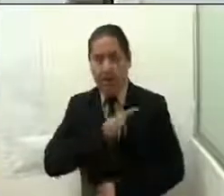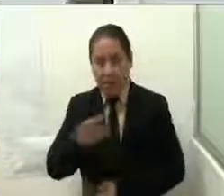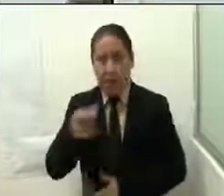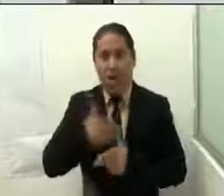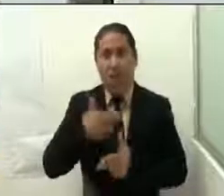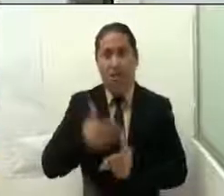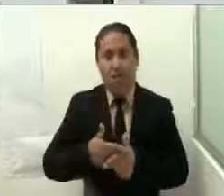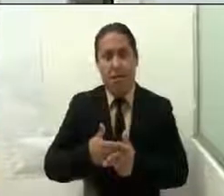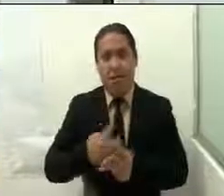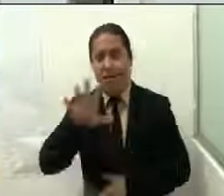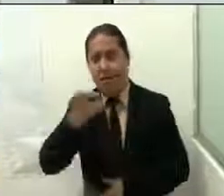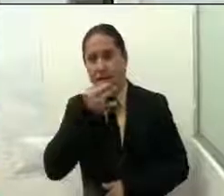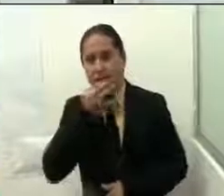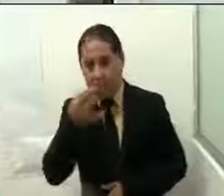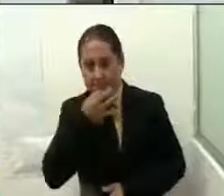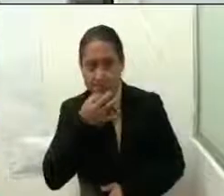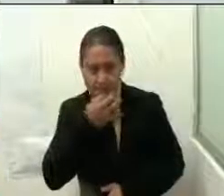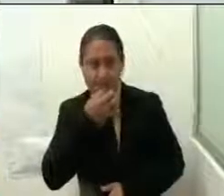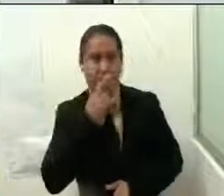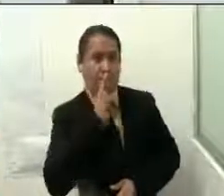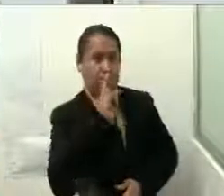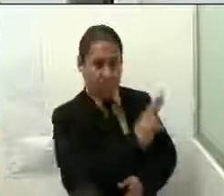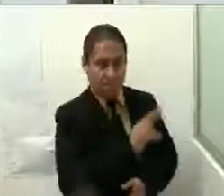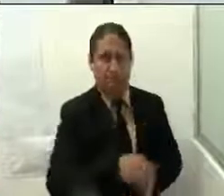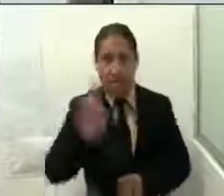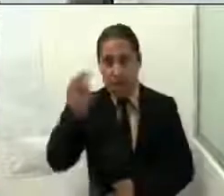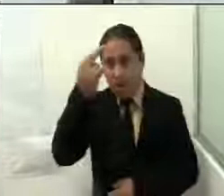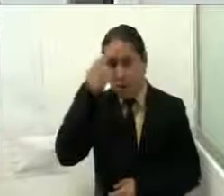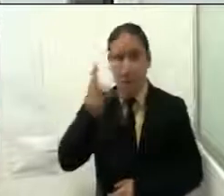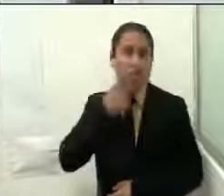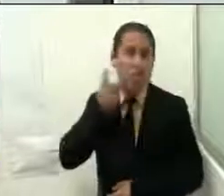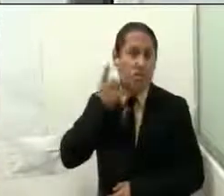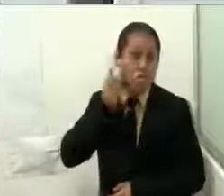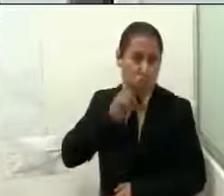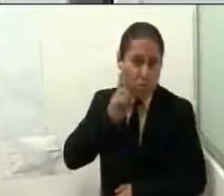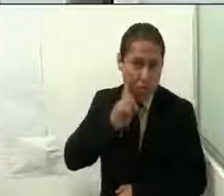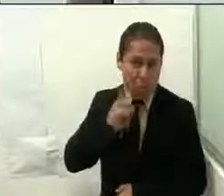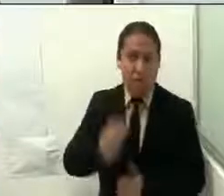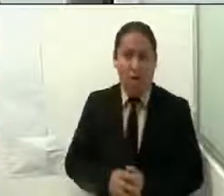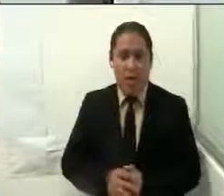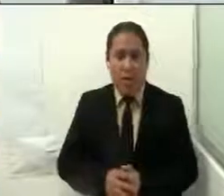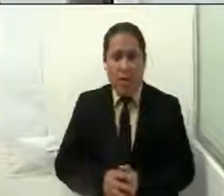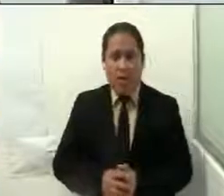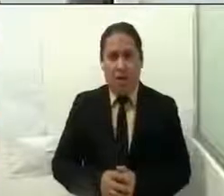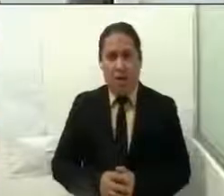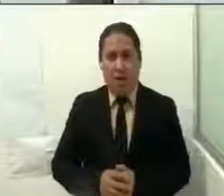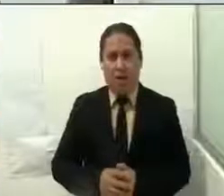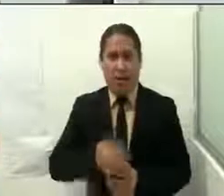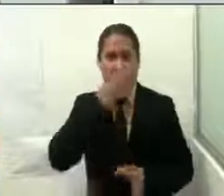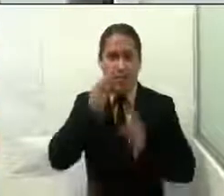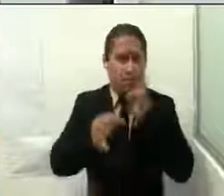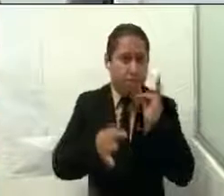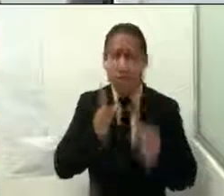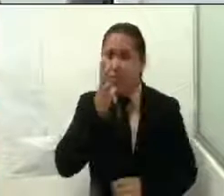para su respuesta recordándoles a los compañeros diputados y diputadas que durante las comparecencias no está